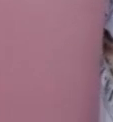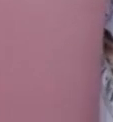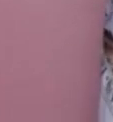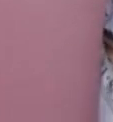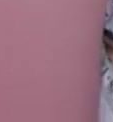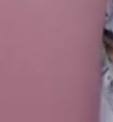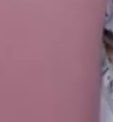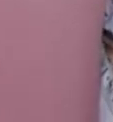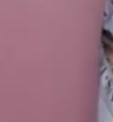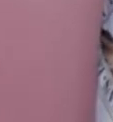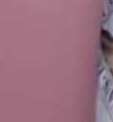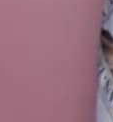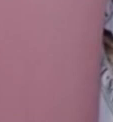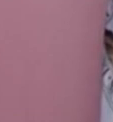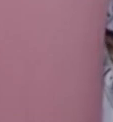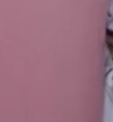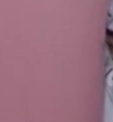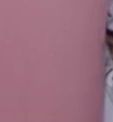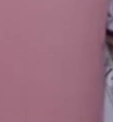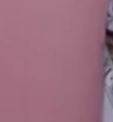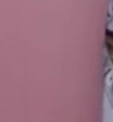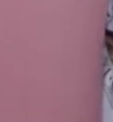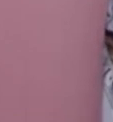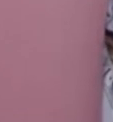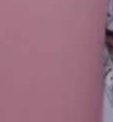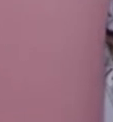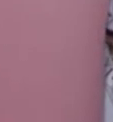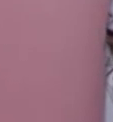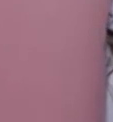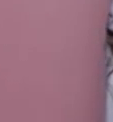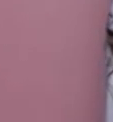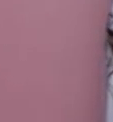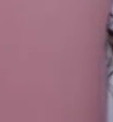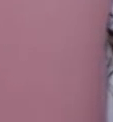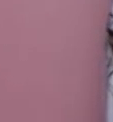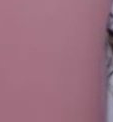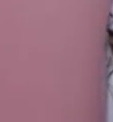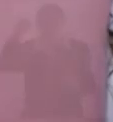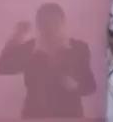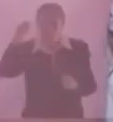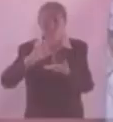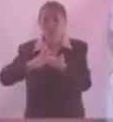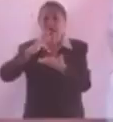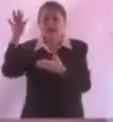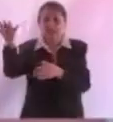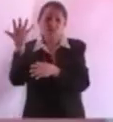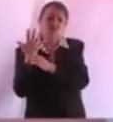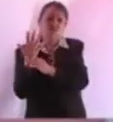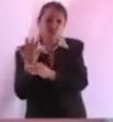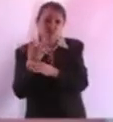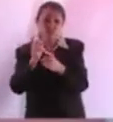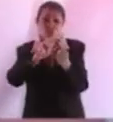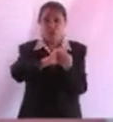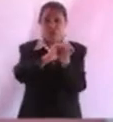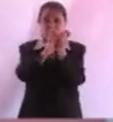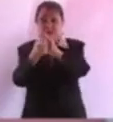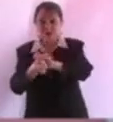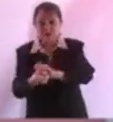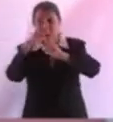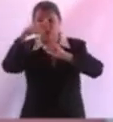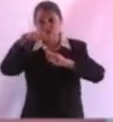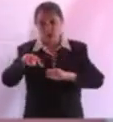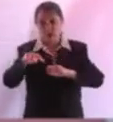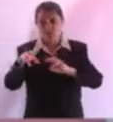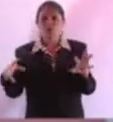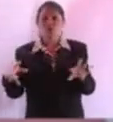López Obrador con el pueblo de Morelos y hacemos nuestros principios de actuar la transformación de México. Nos